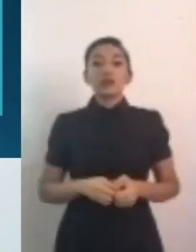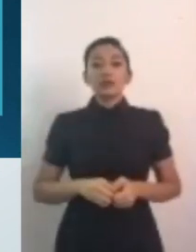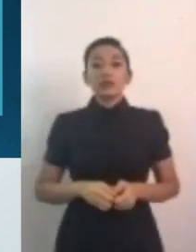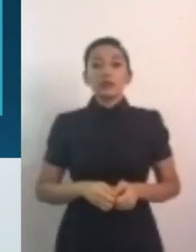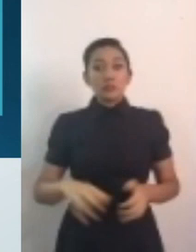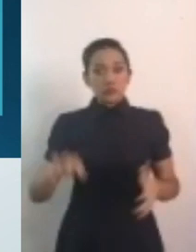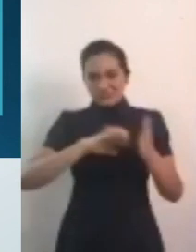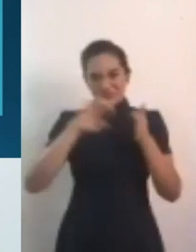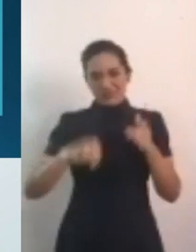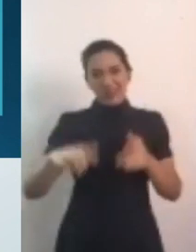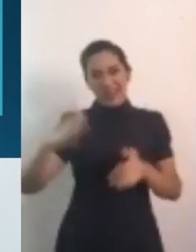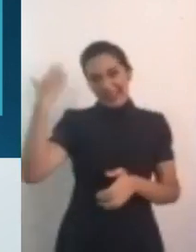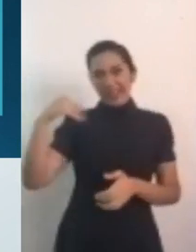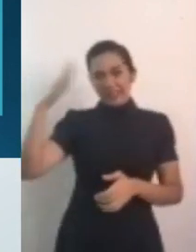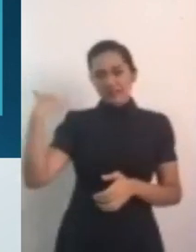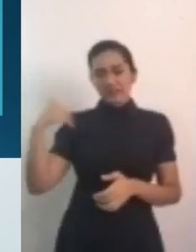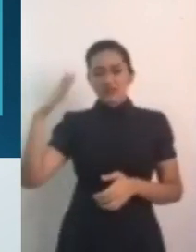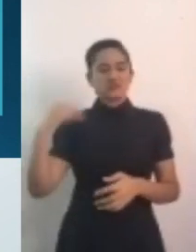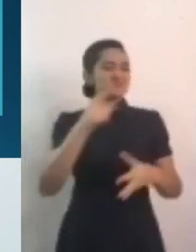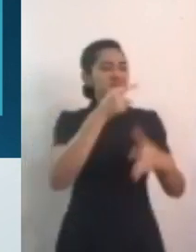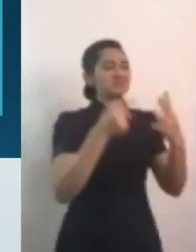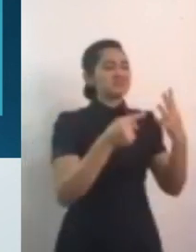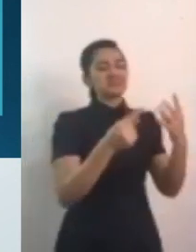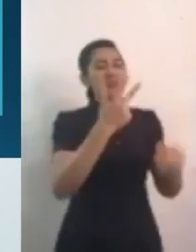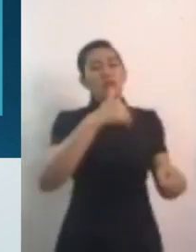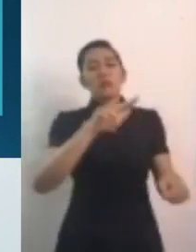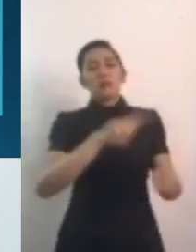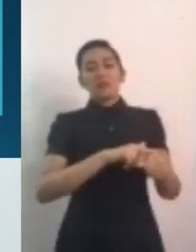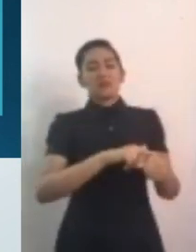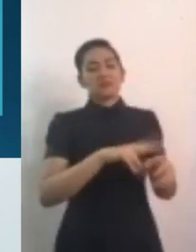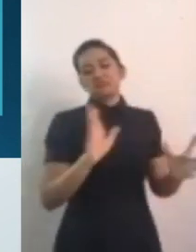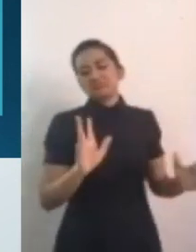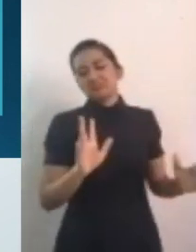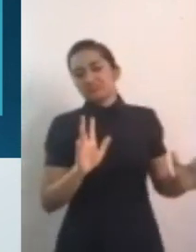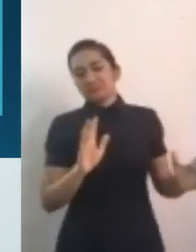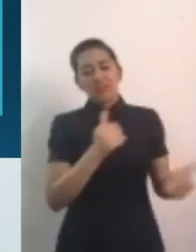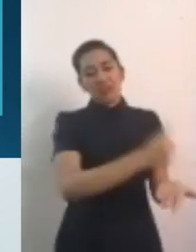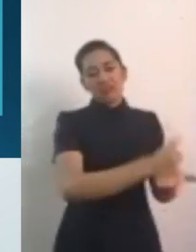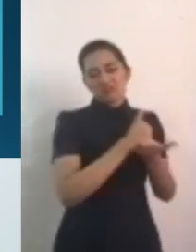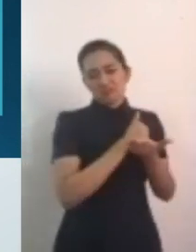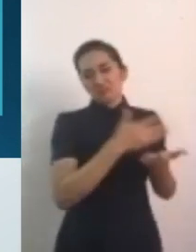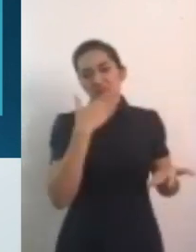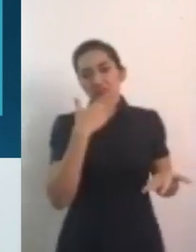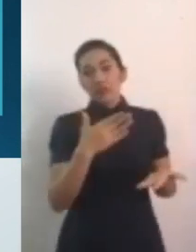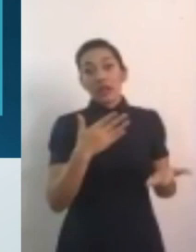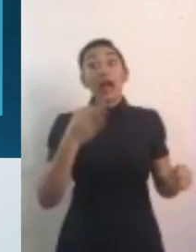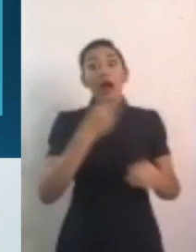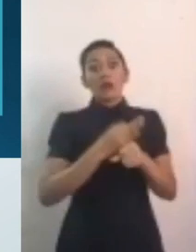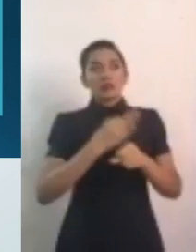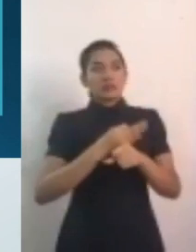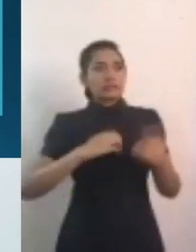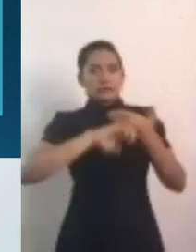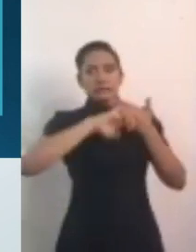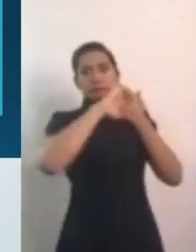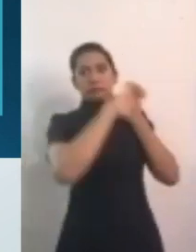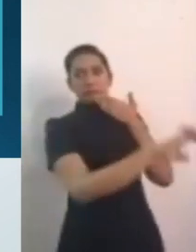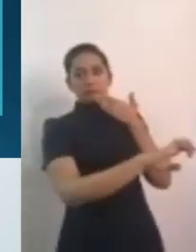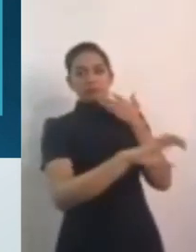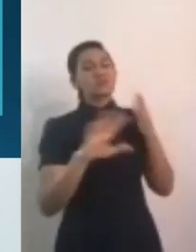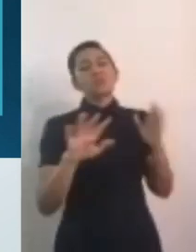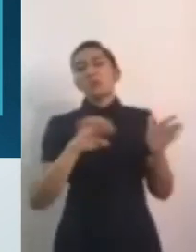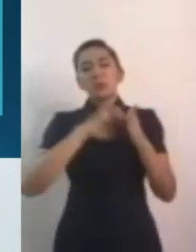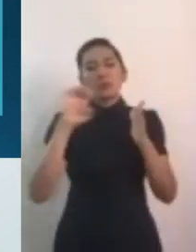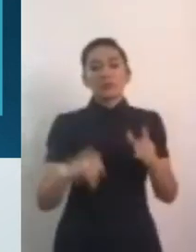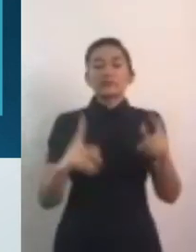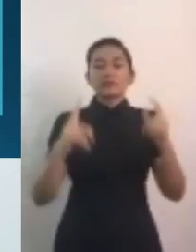evitaba, cosas que le podían haber estado ayudando, como usar distractores, ponerse a oír música, intentar tocar